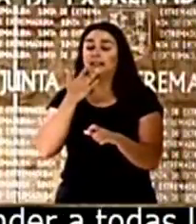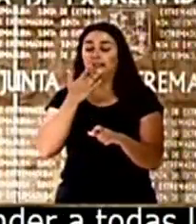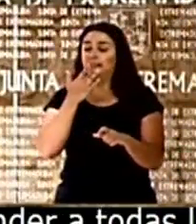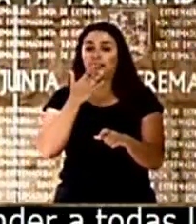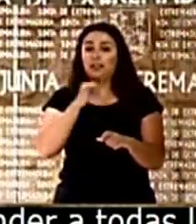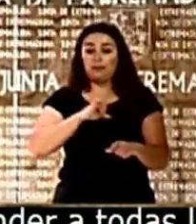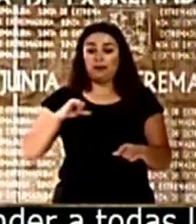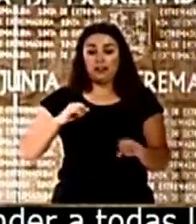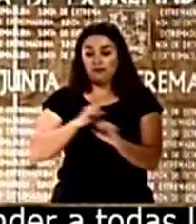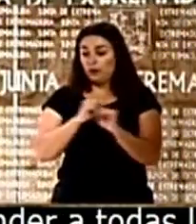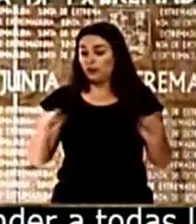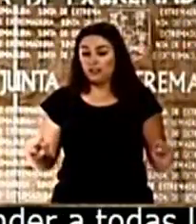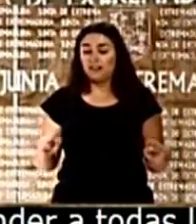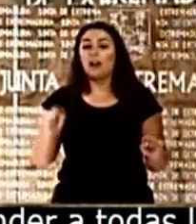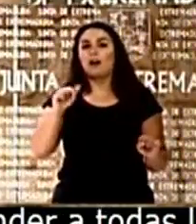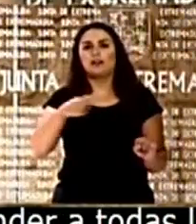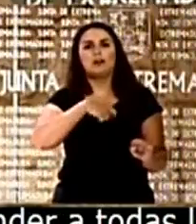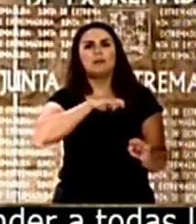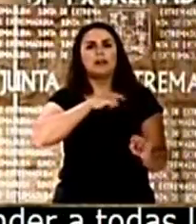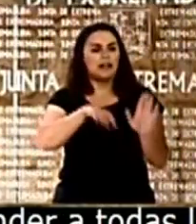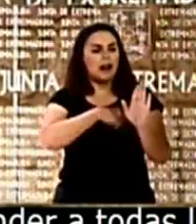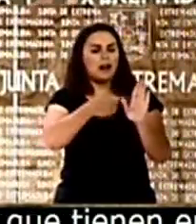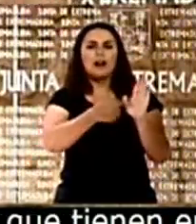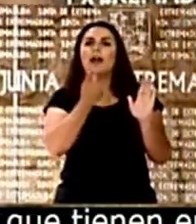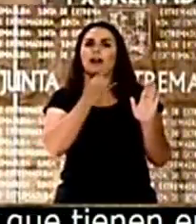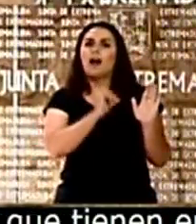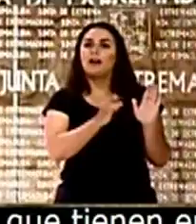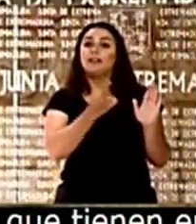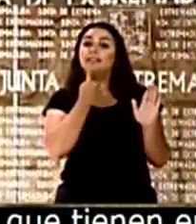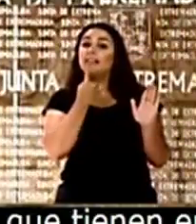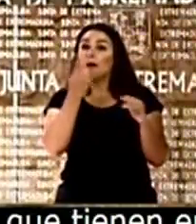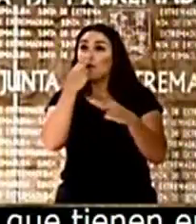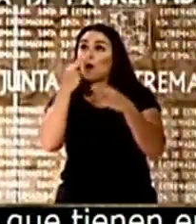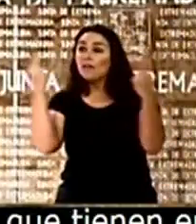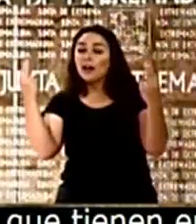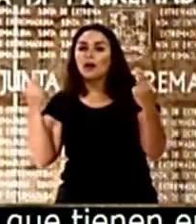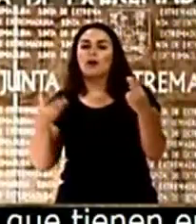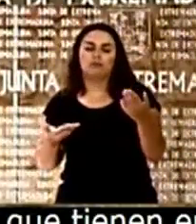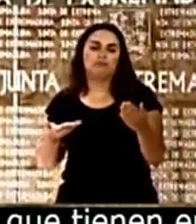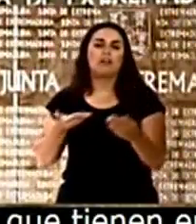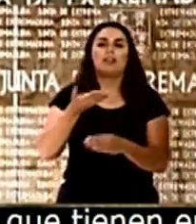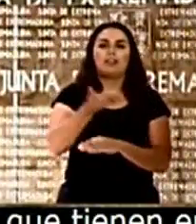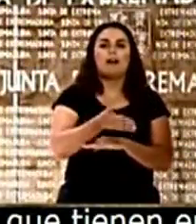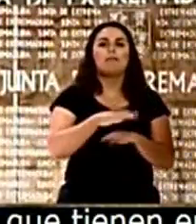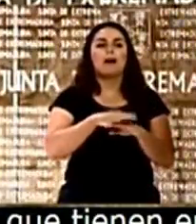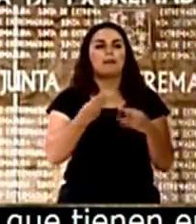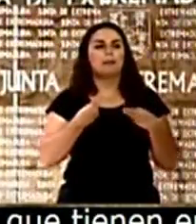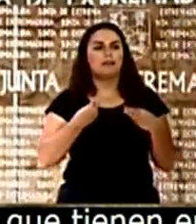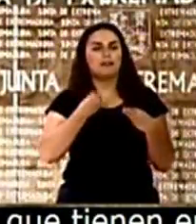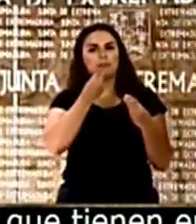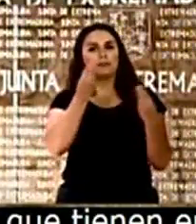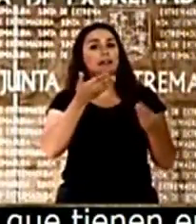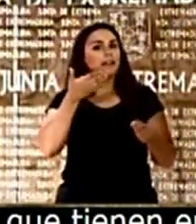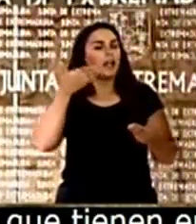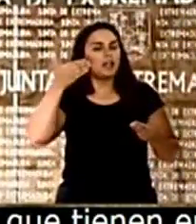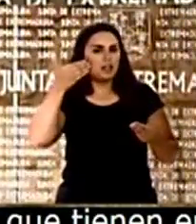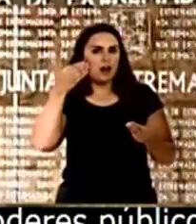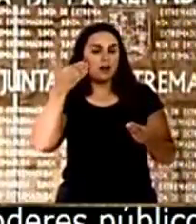que tienen en el Estado español una ley que les dice que los poderes públicos les van a garantizar que puedan vivir de manera digna.